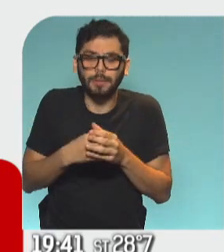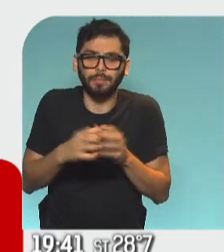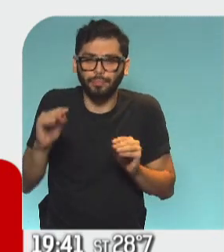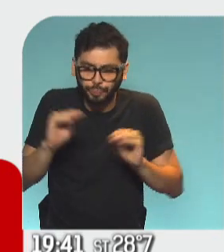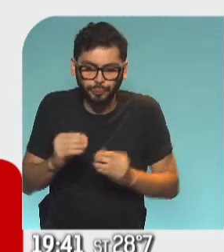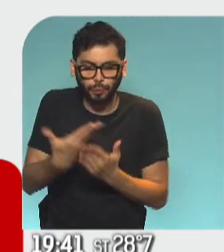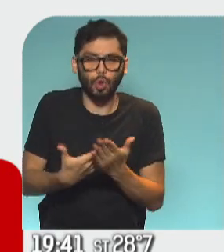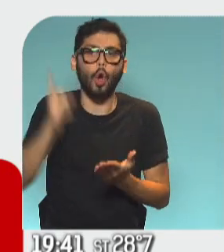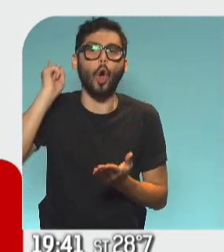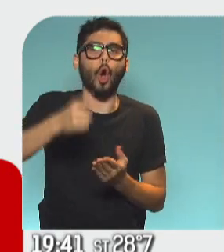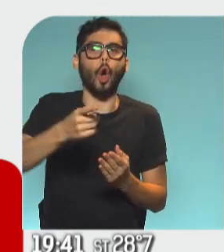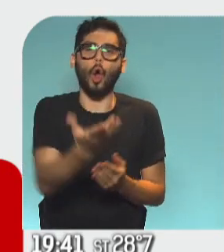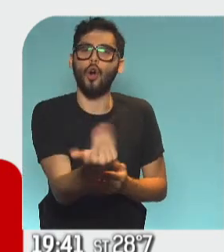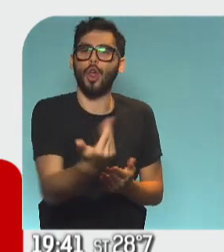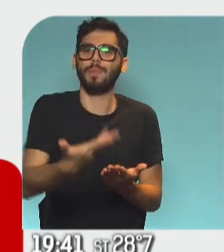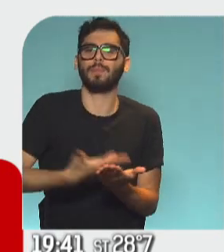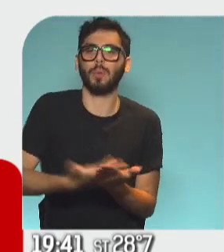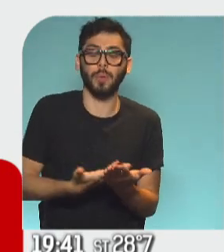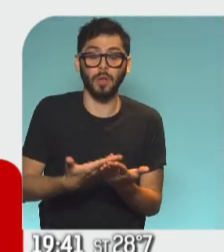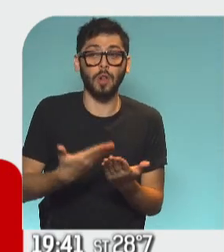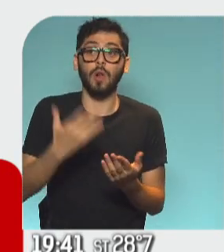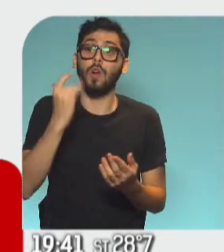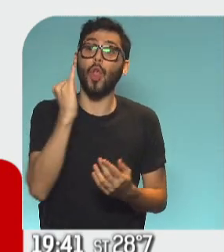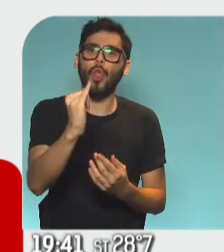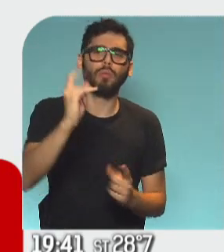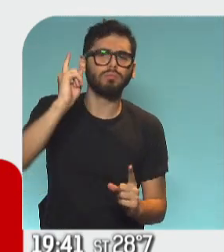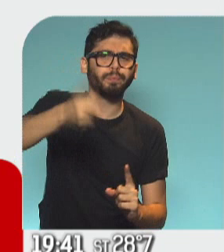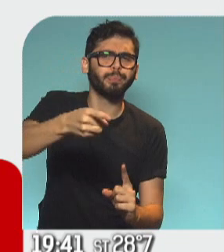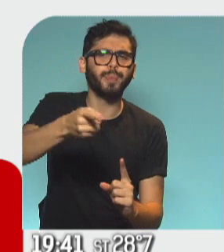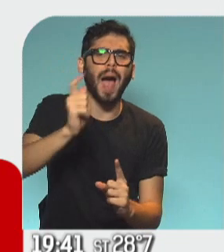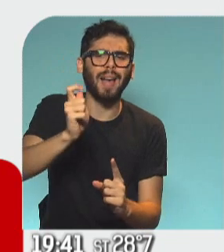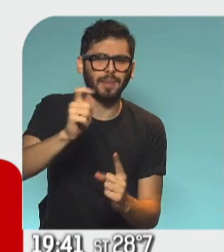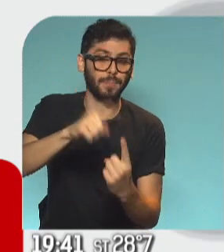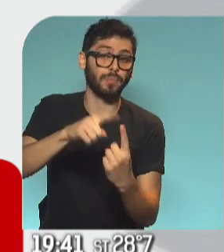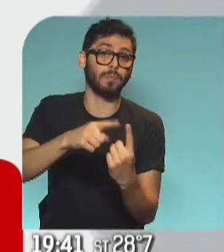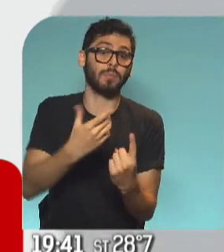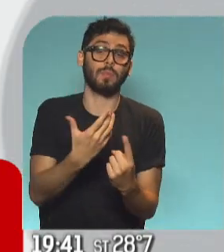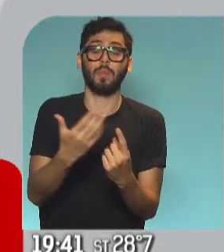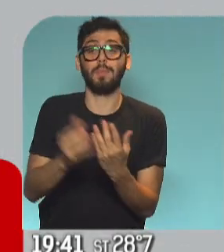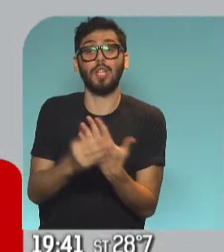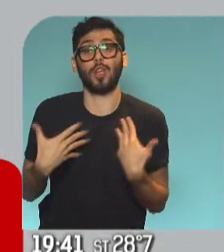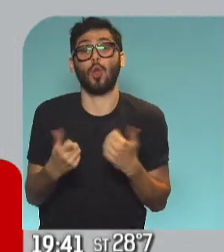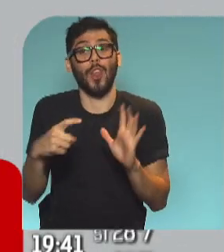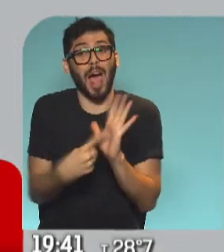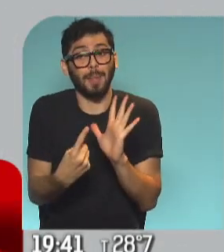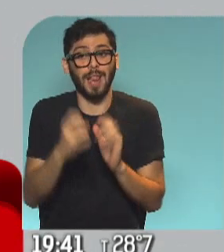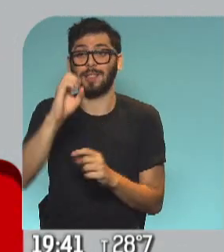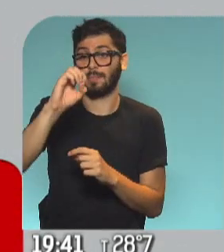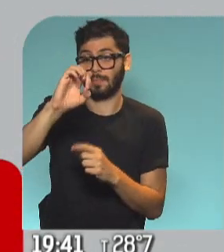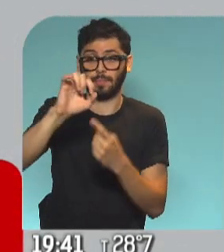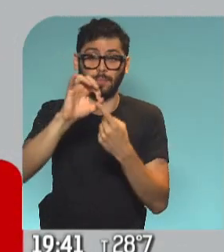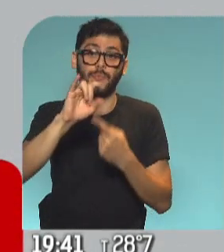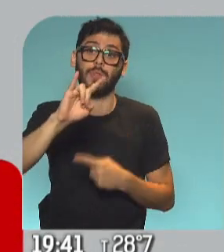o pueden llegar a estar imputadas. Tiene que ver con el ministro de Salud de la Ciudad de Buenos Aires, Fernán Quirós, y estamos hablando también del